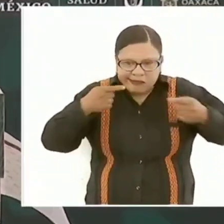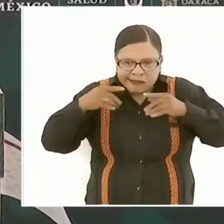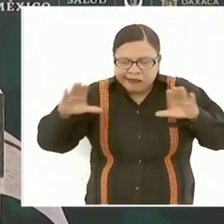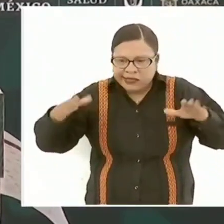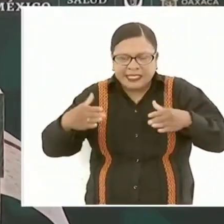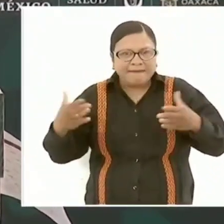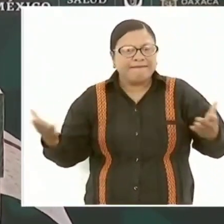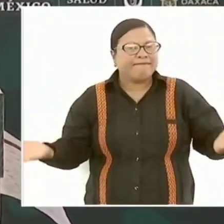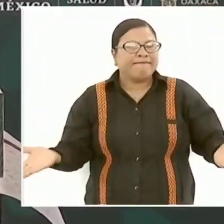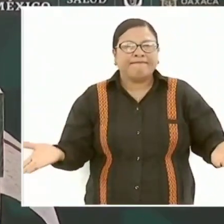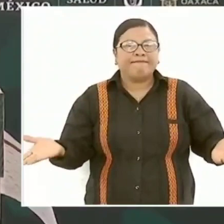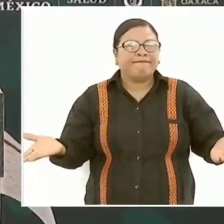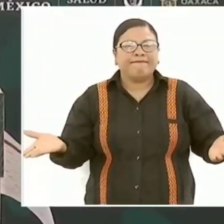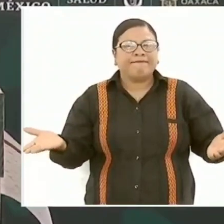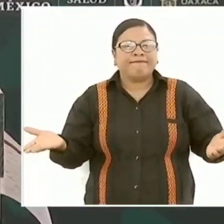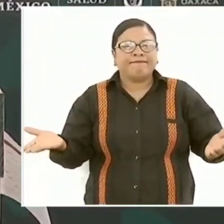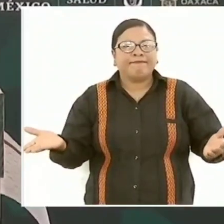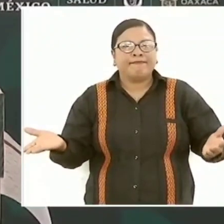se